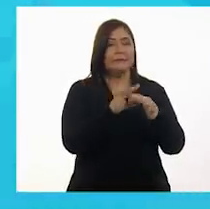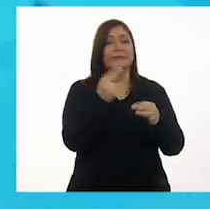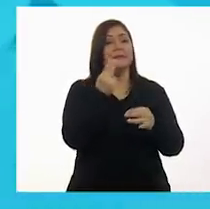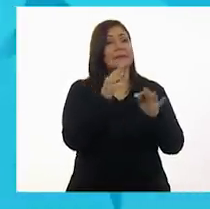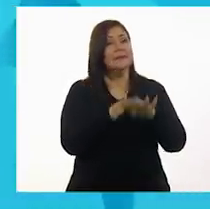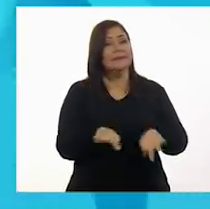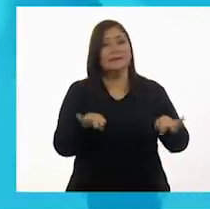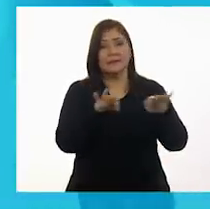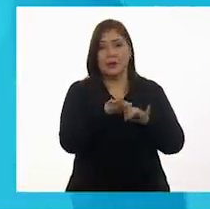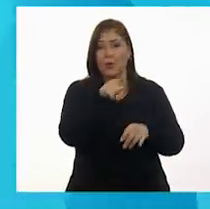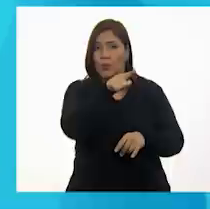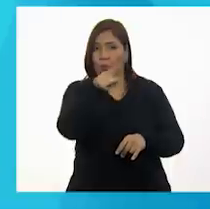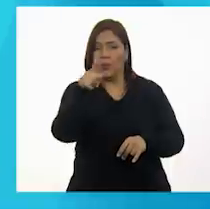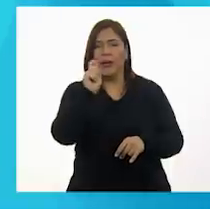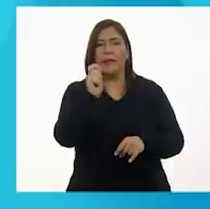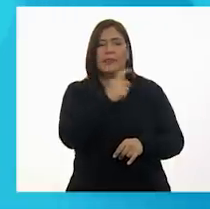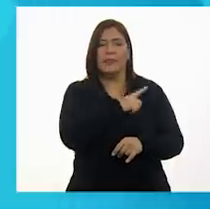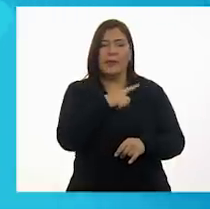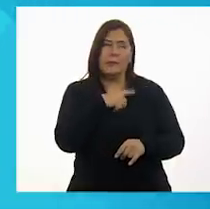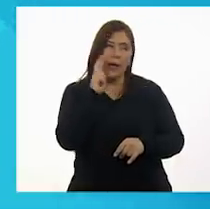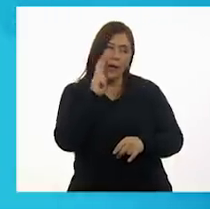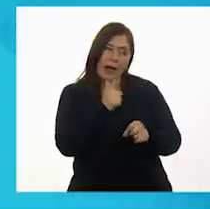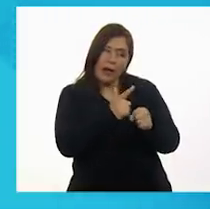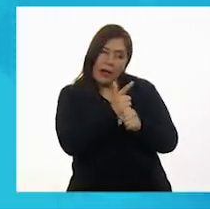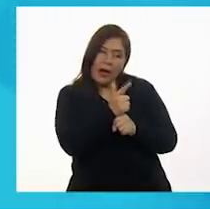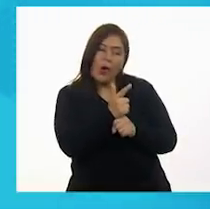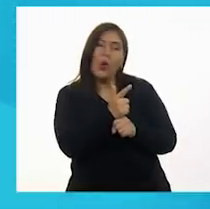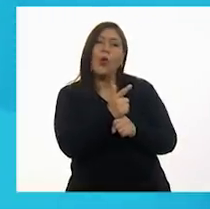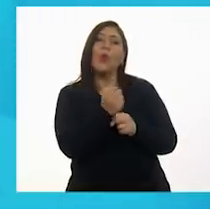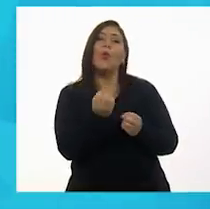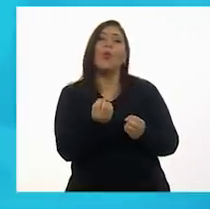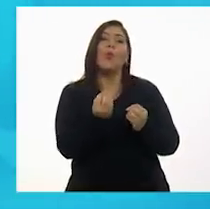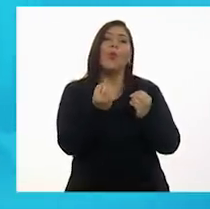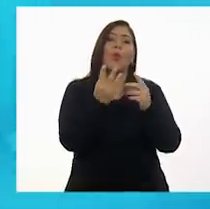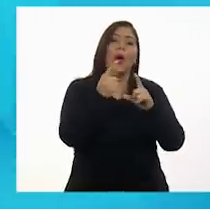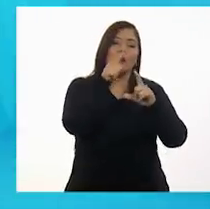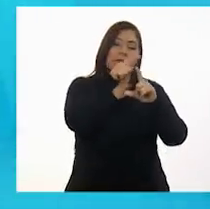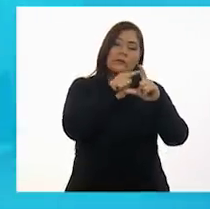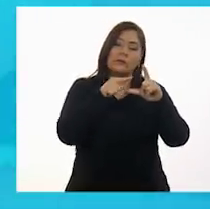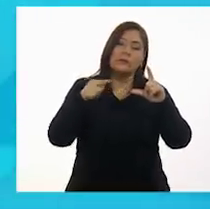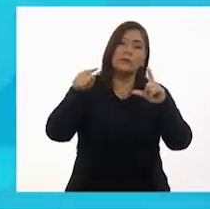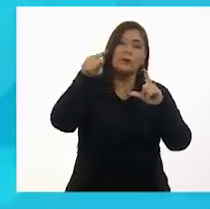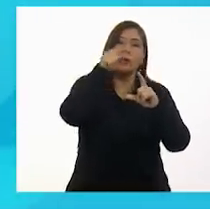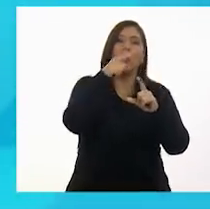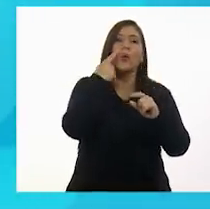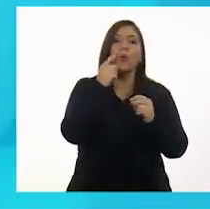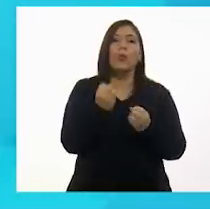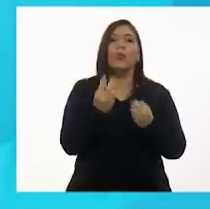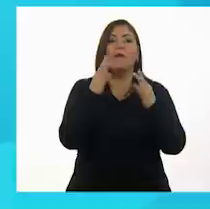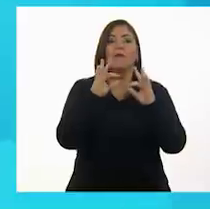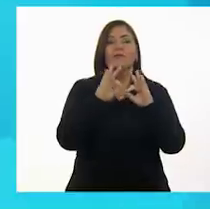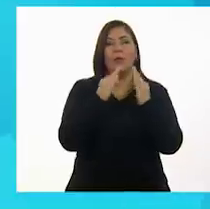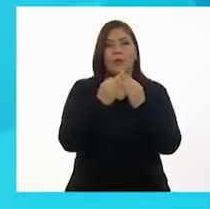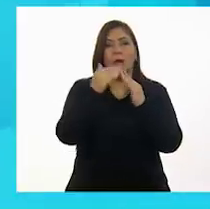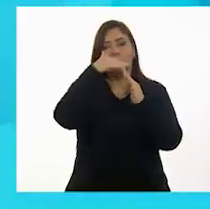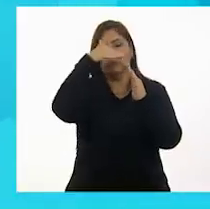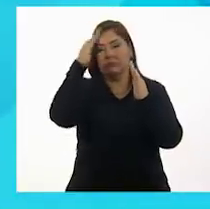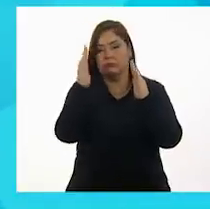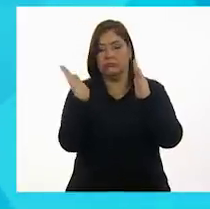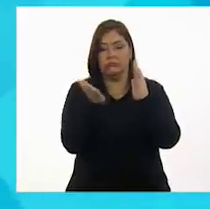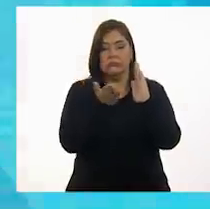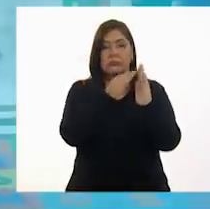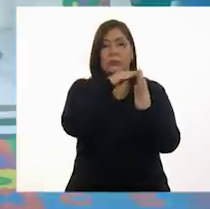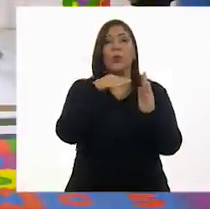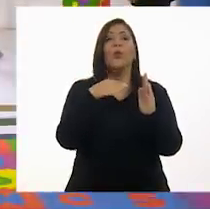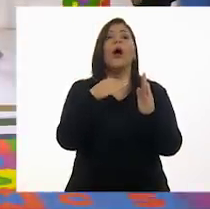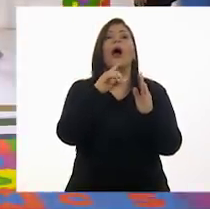importante que ustedes reconozcan que dependiendo del número de aristas que tiene esa figura, es el número de caras que va a